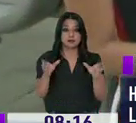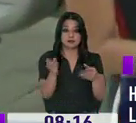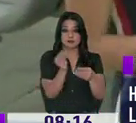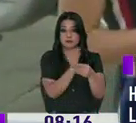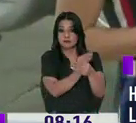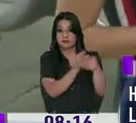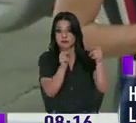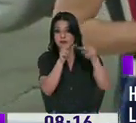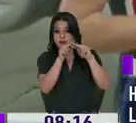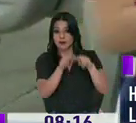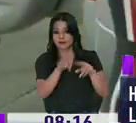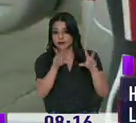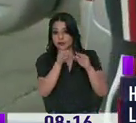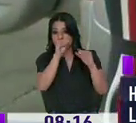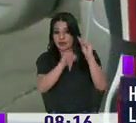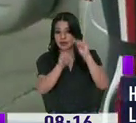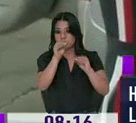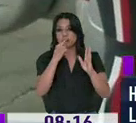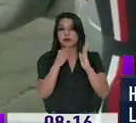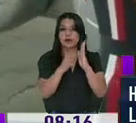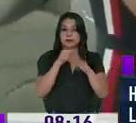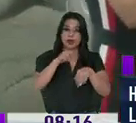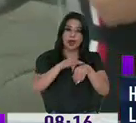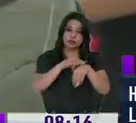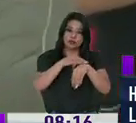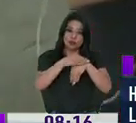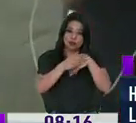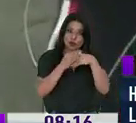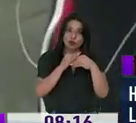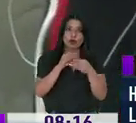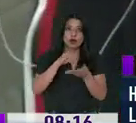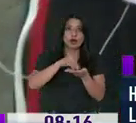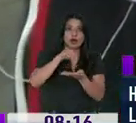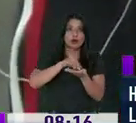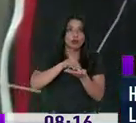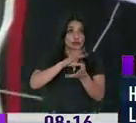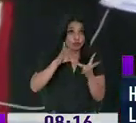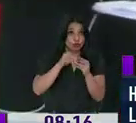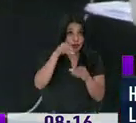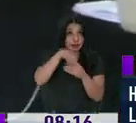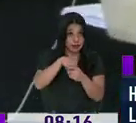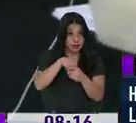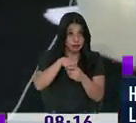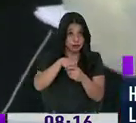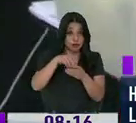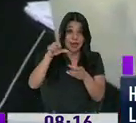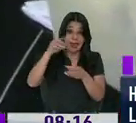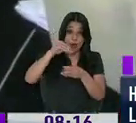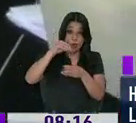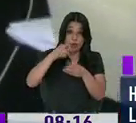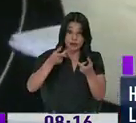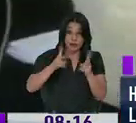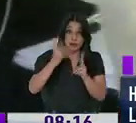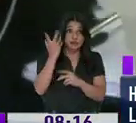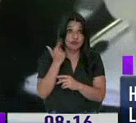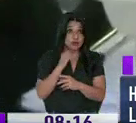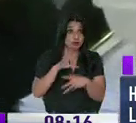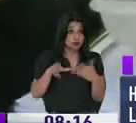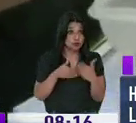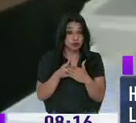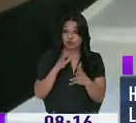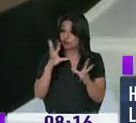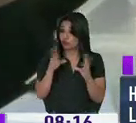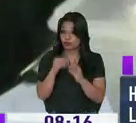se revisará que todos, por ejemplo, el alcohol o lo que haya, tenga el agua oxigenada, ¿también tiene fecha de caducidad? Claro, todos tienen